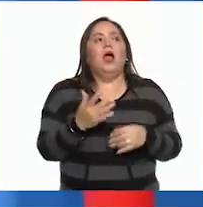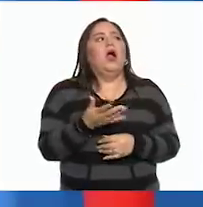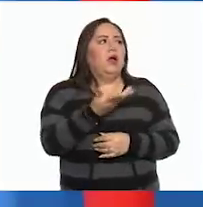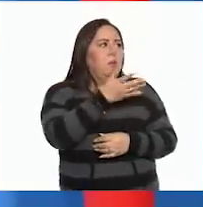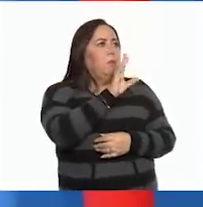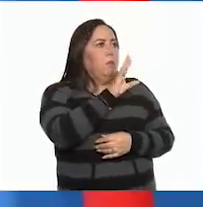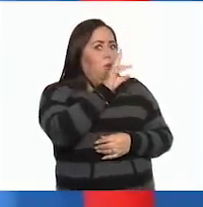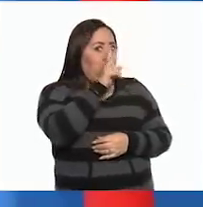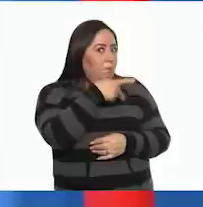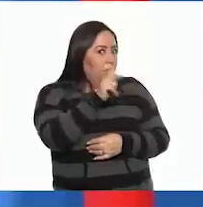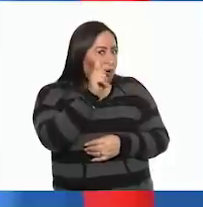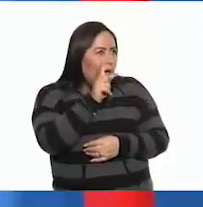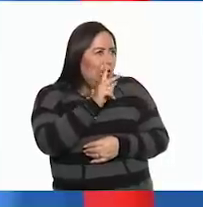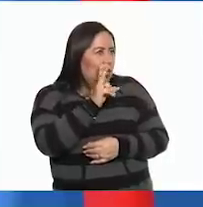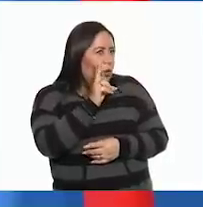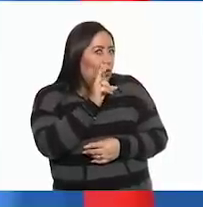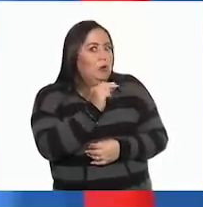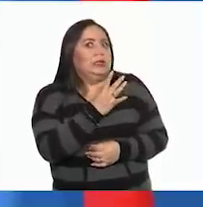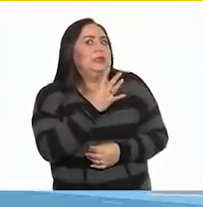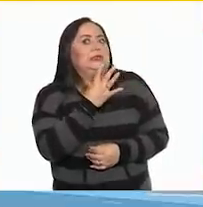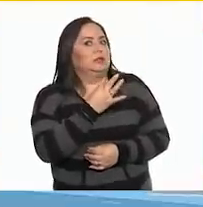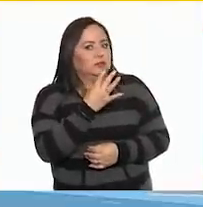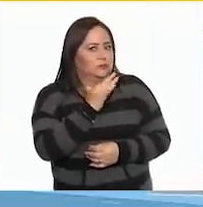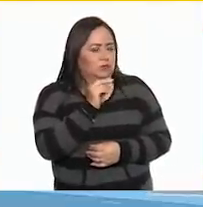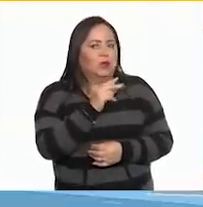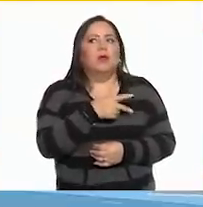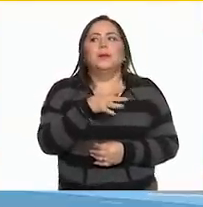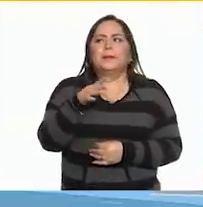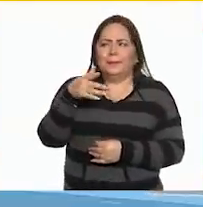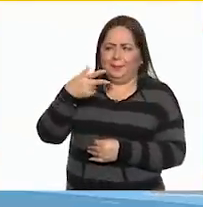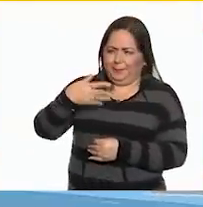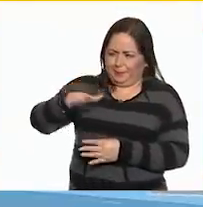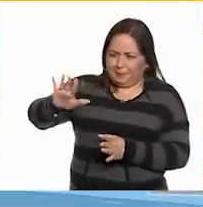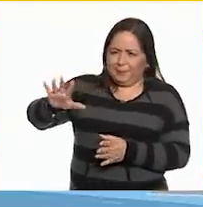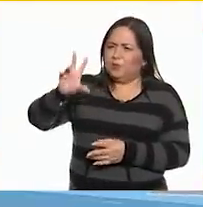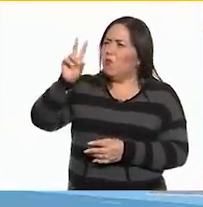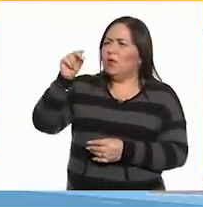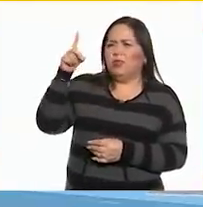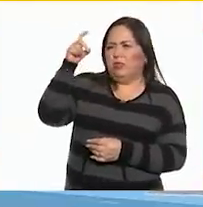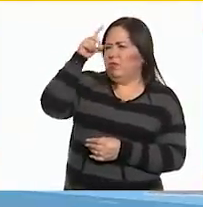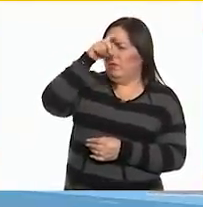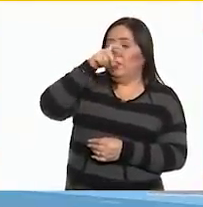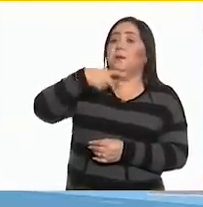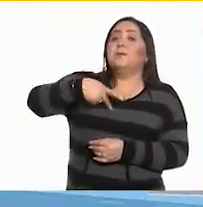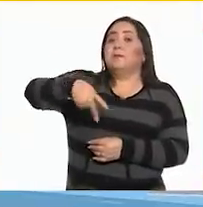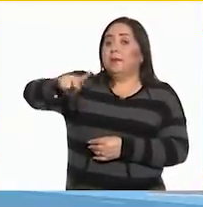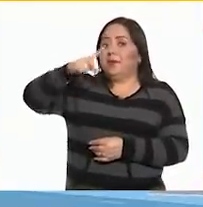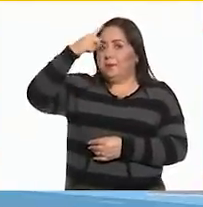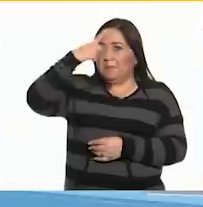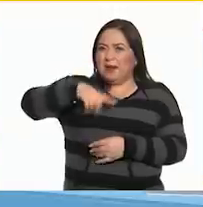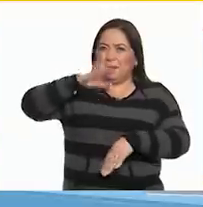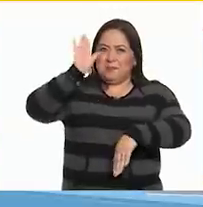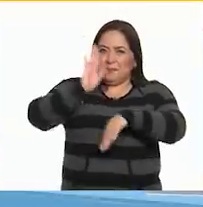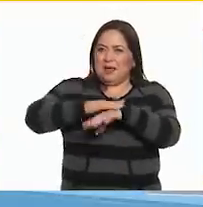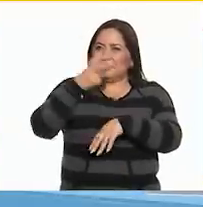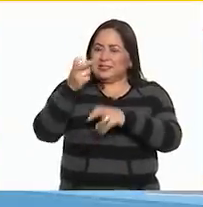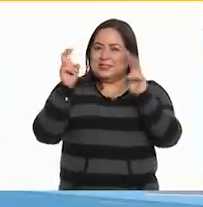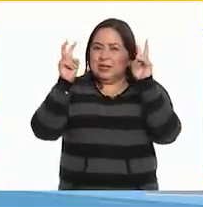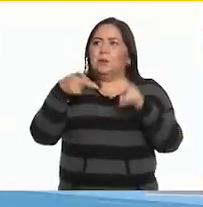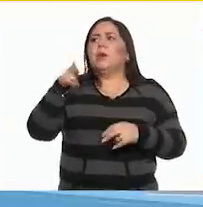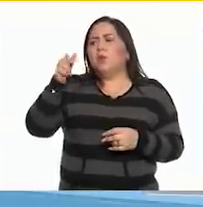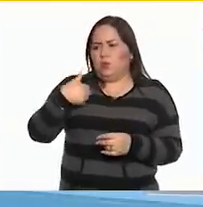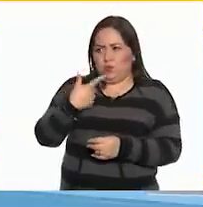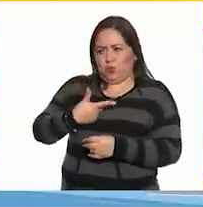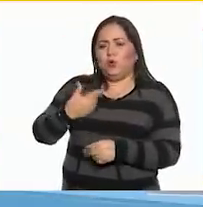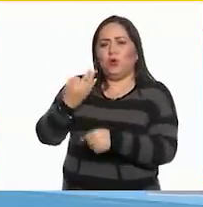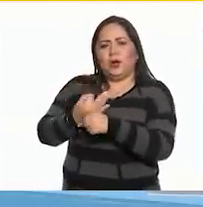Pues no se escucha muy sencillo, maestro. Ya verás que no es tan complicado. Y para irnos adentrando en el tema, me gustaría